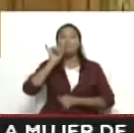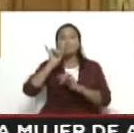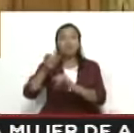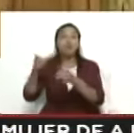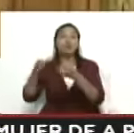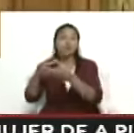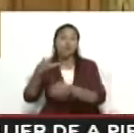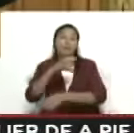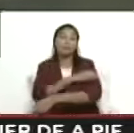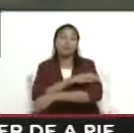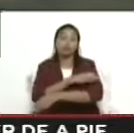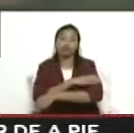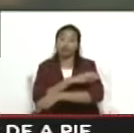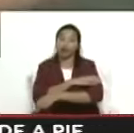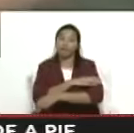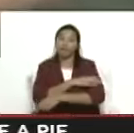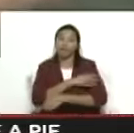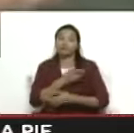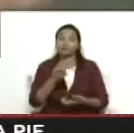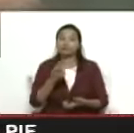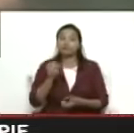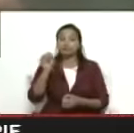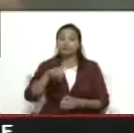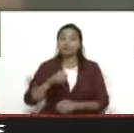Yo reto a quien sea